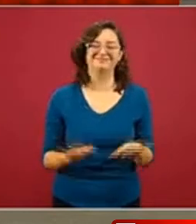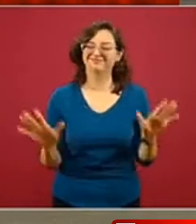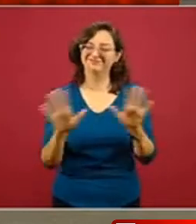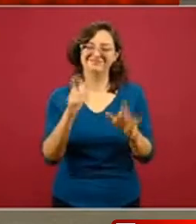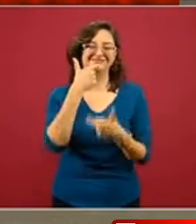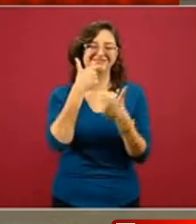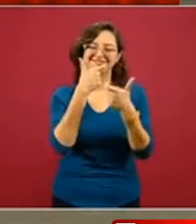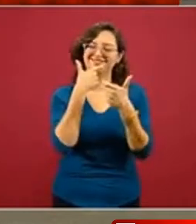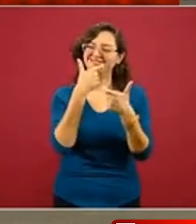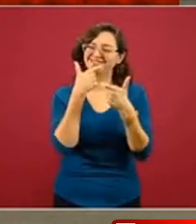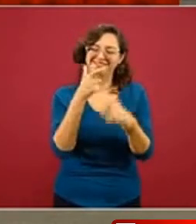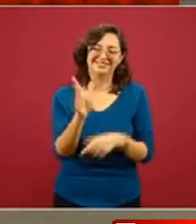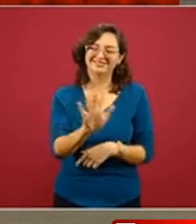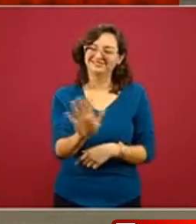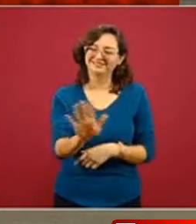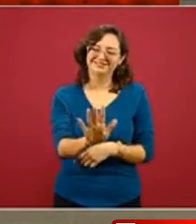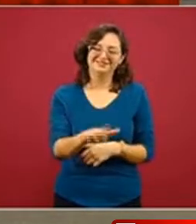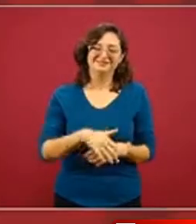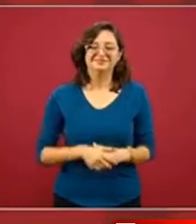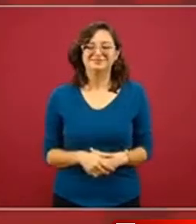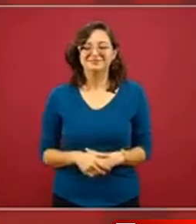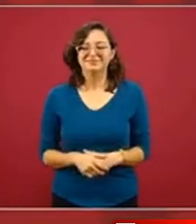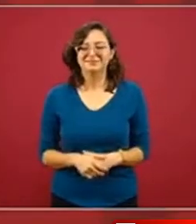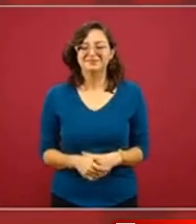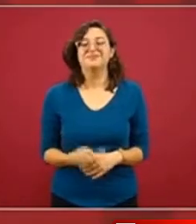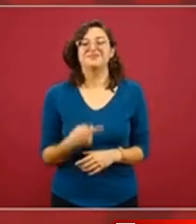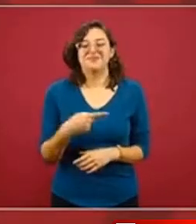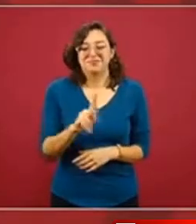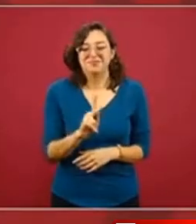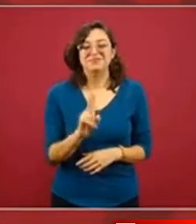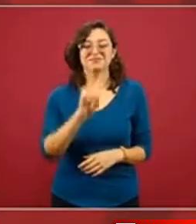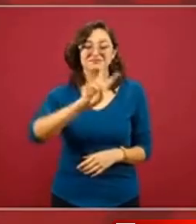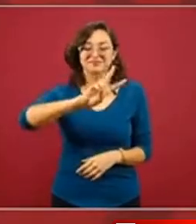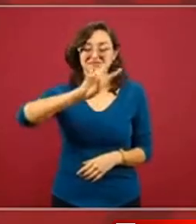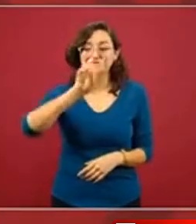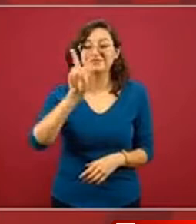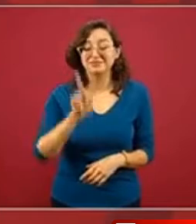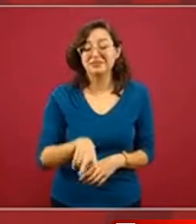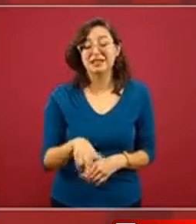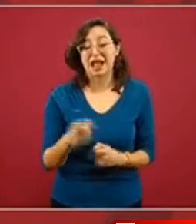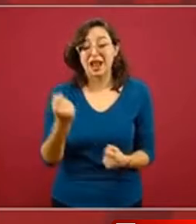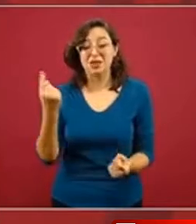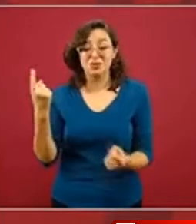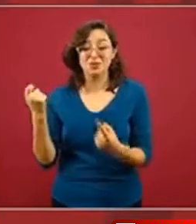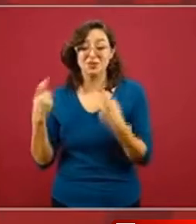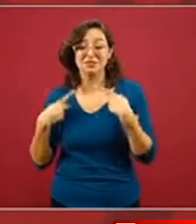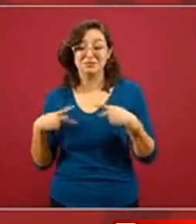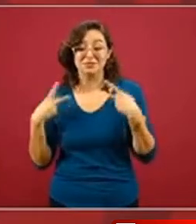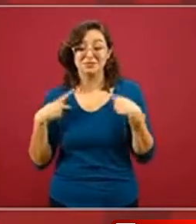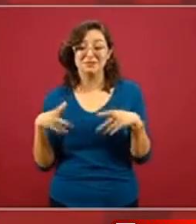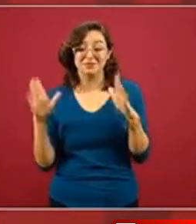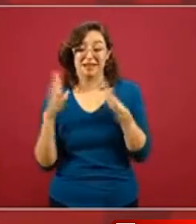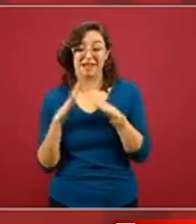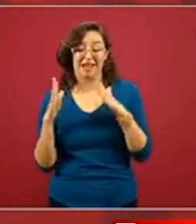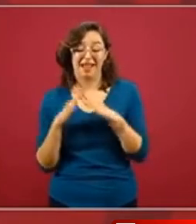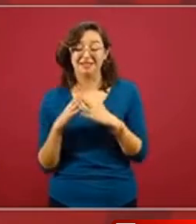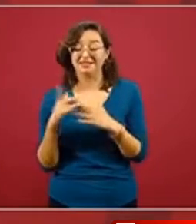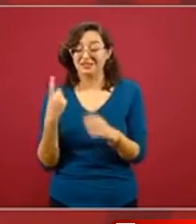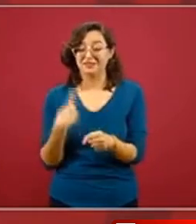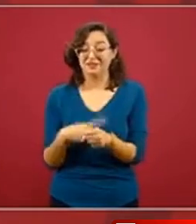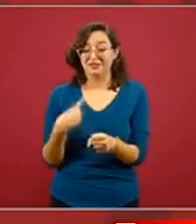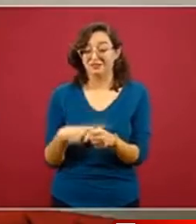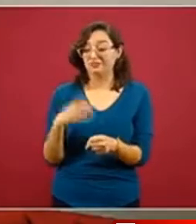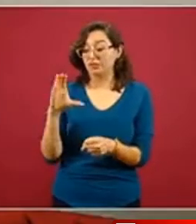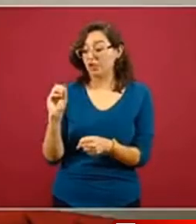caso. Pero ciertamente, en la medida en que haya personas, que las hay, que estén en sus domicilios con